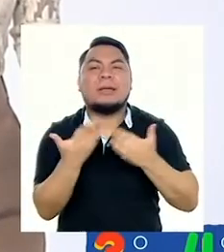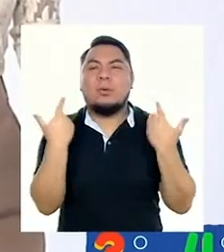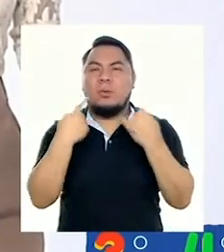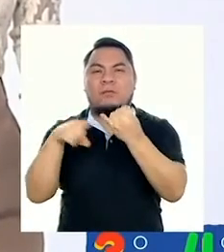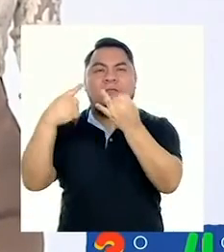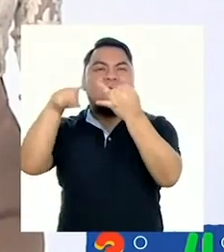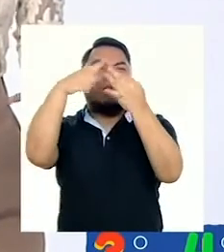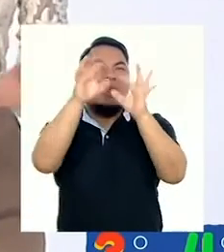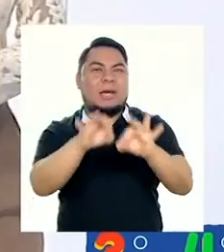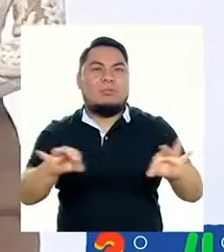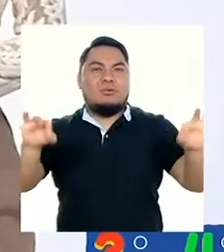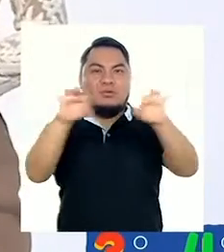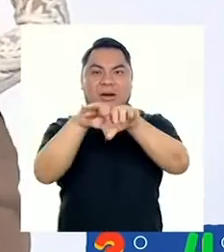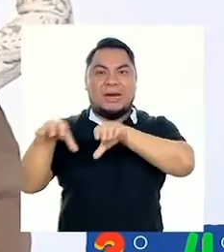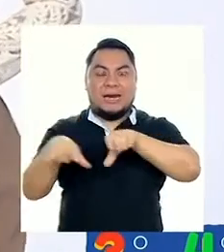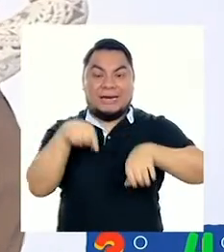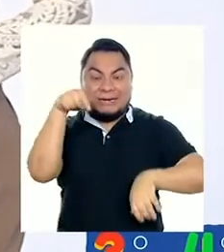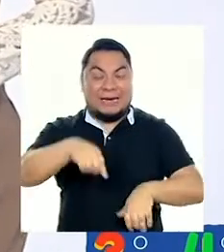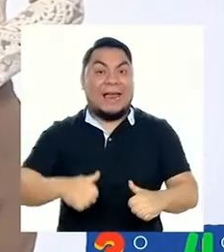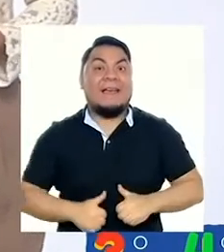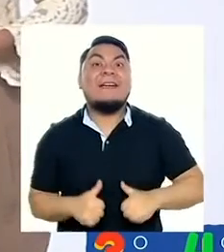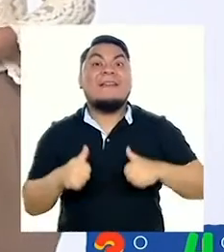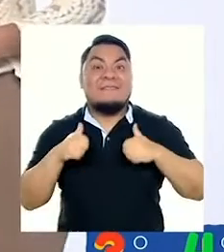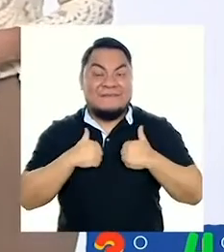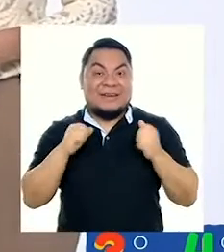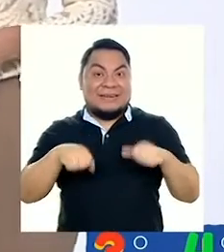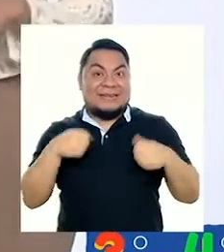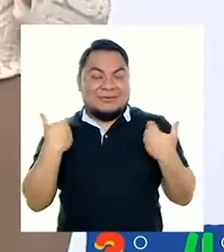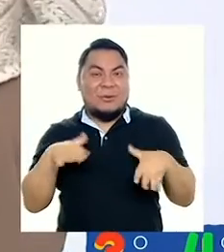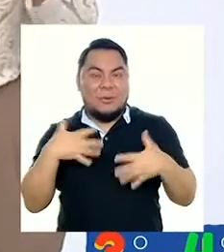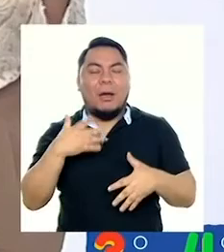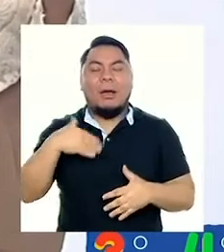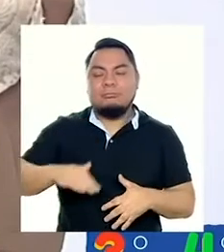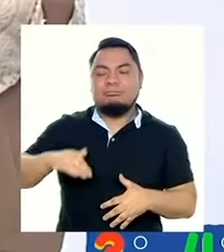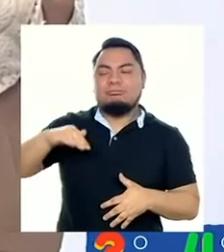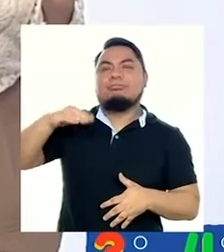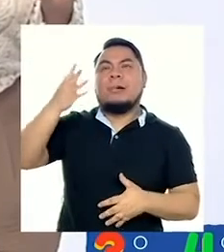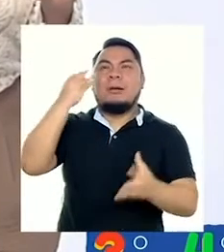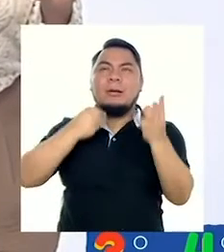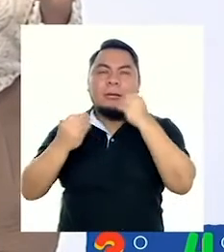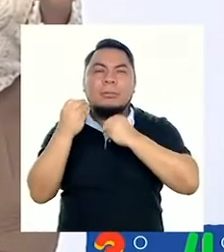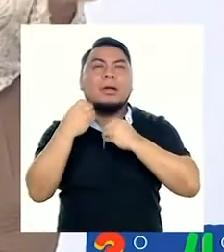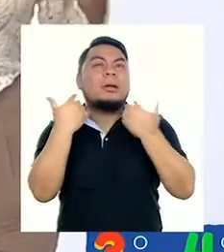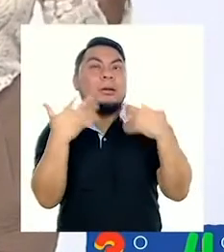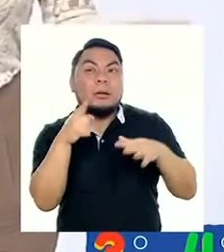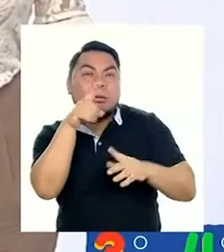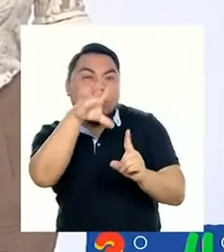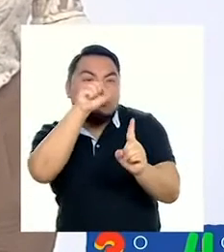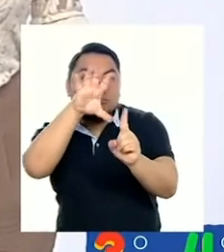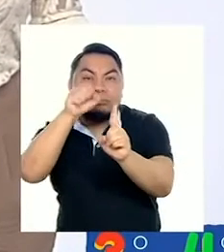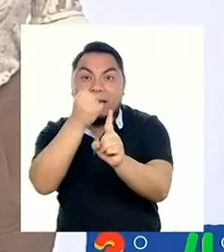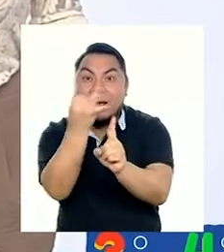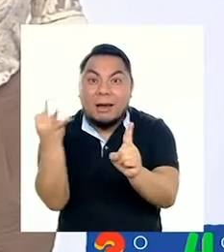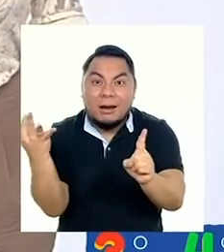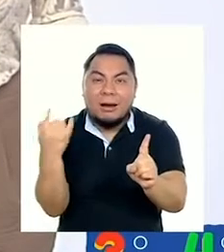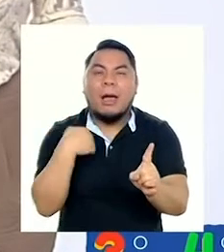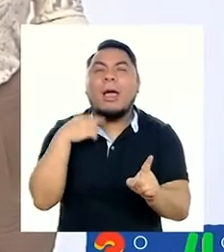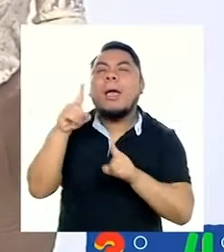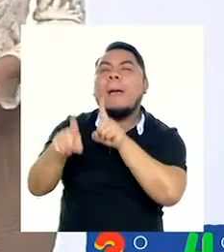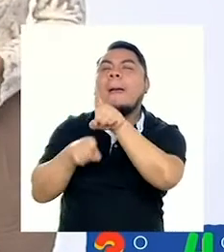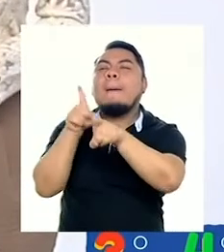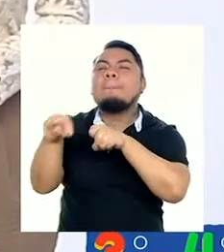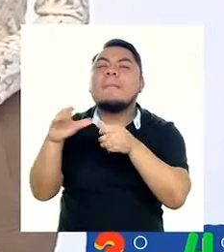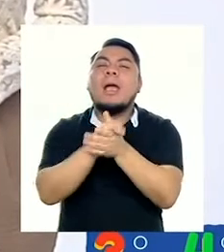eventos importantes que suceden en nuestra vida a medida que crecemos. ¿Han identificado alguno? Vamos a preguntarle